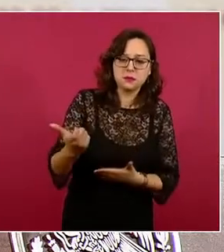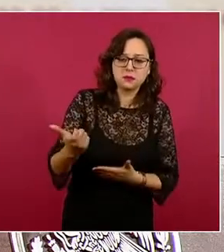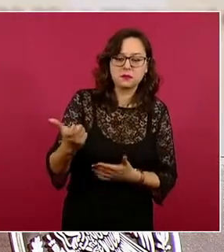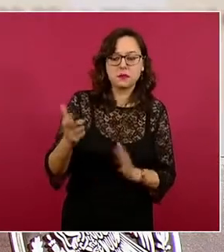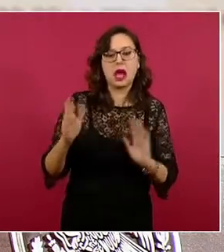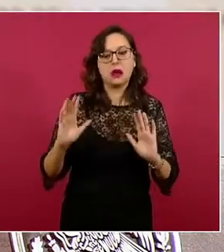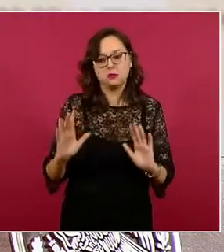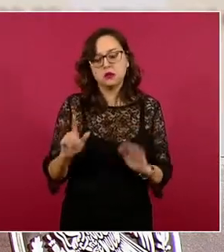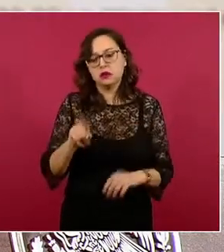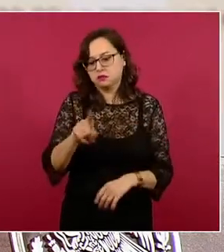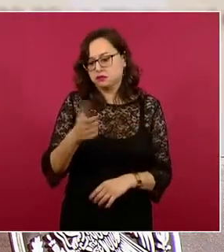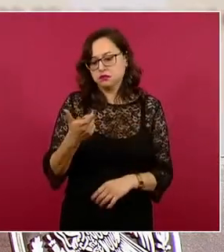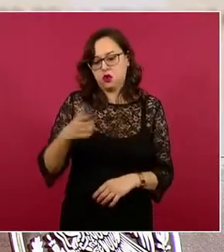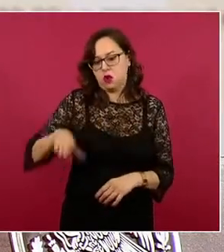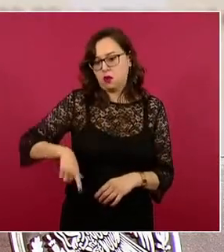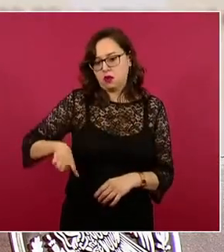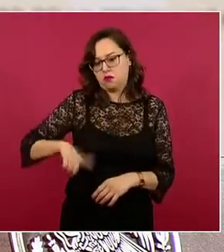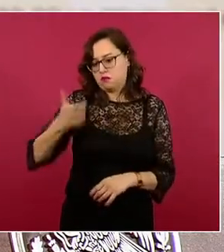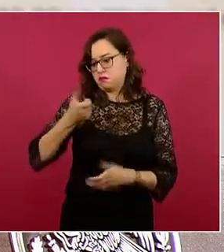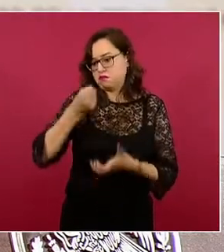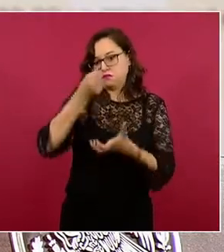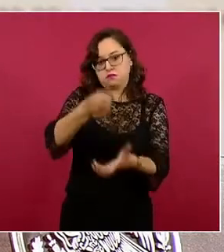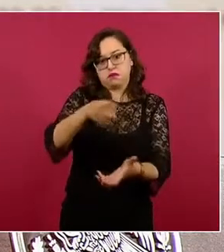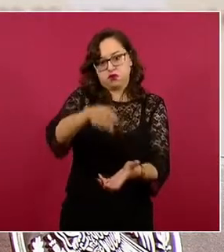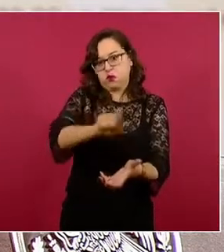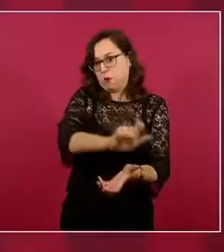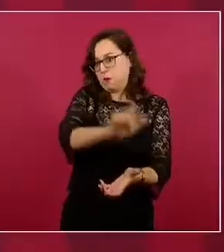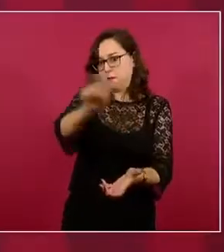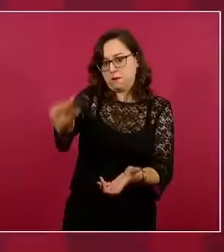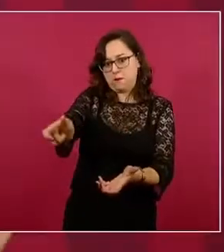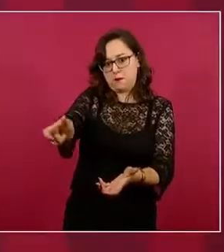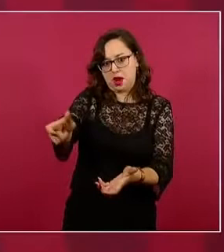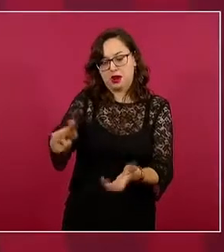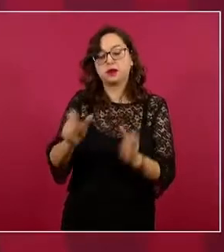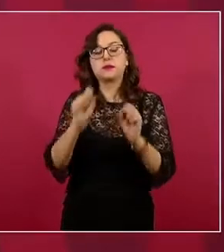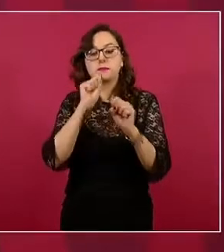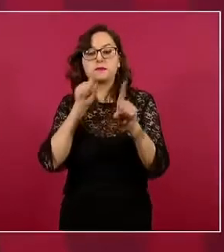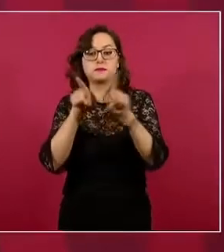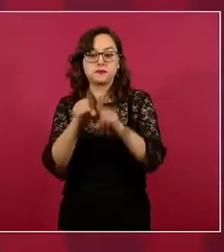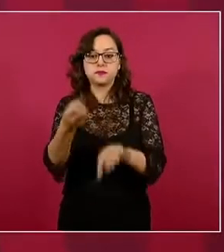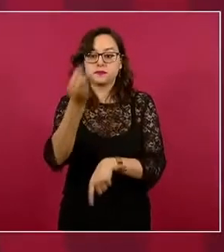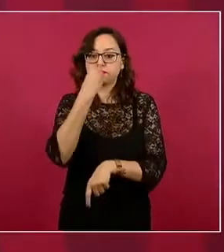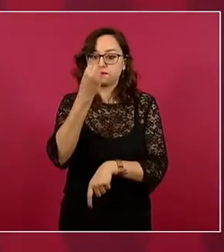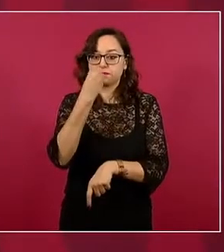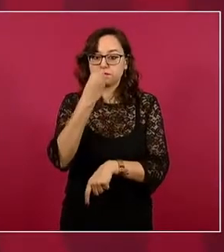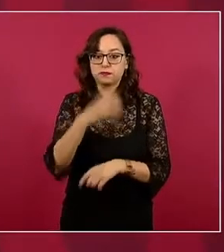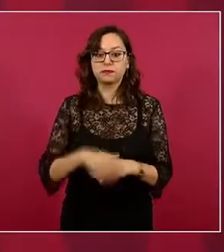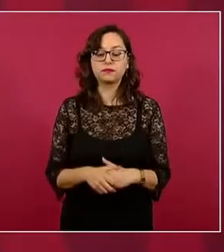más tiempo y lo mismo en el caso de los alimentos.